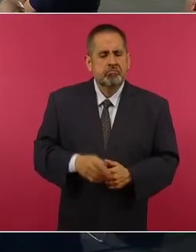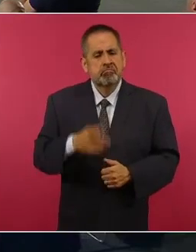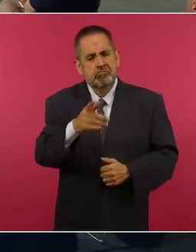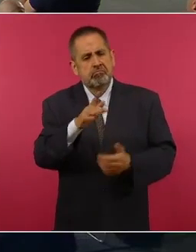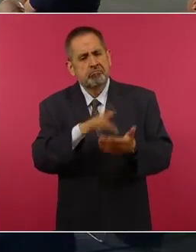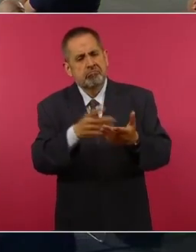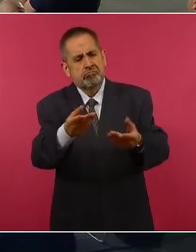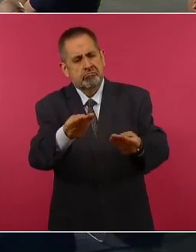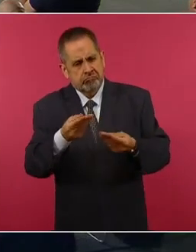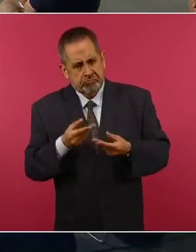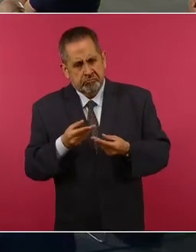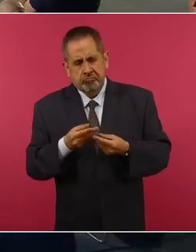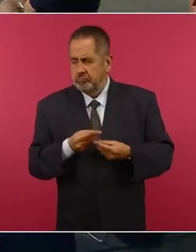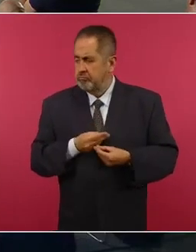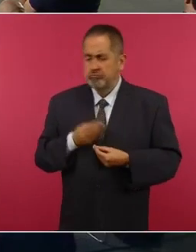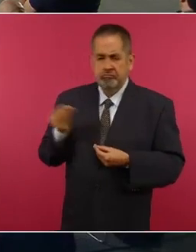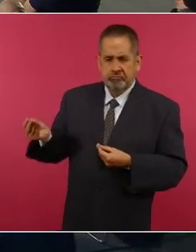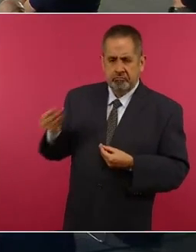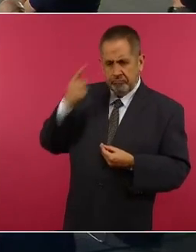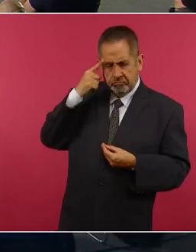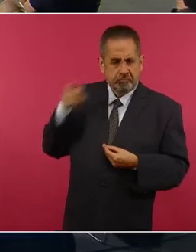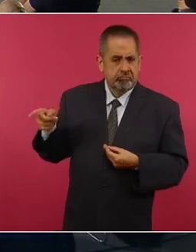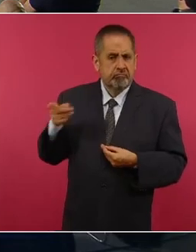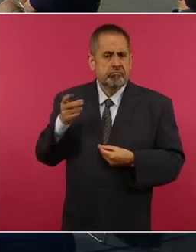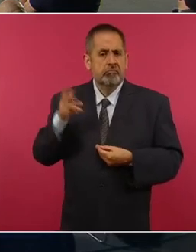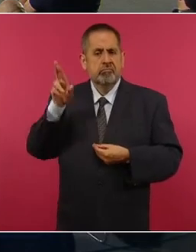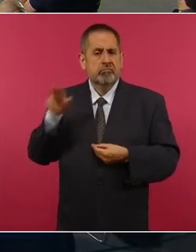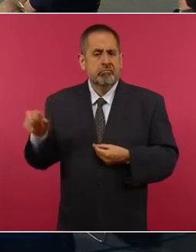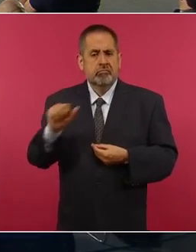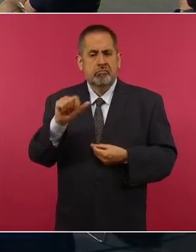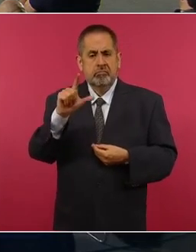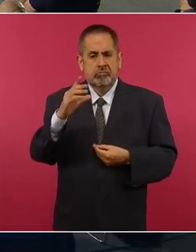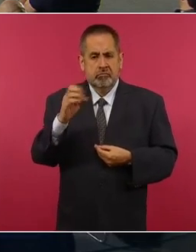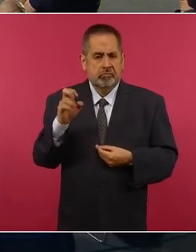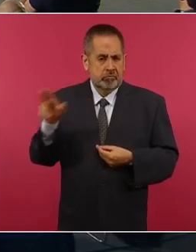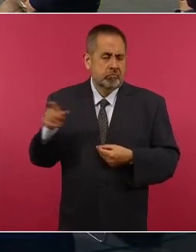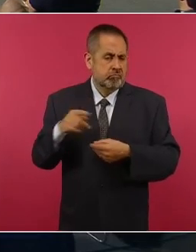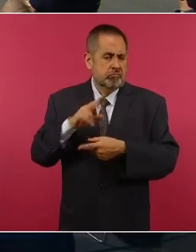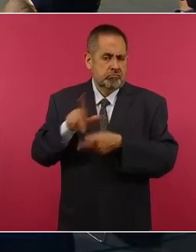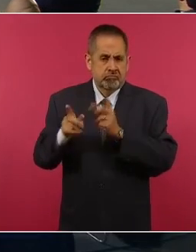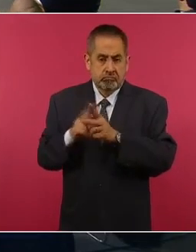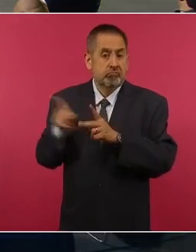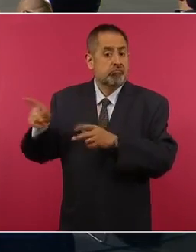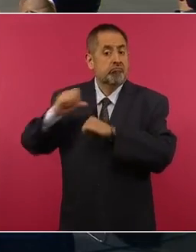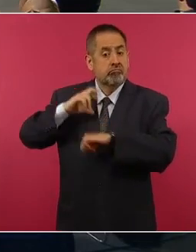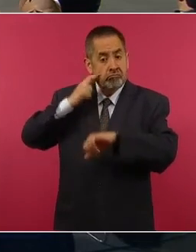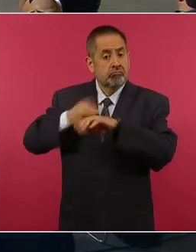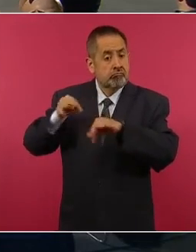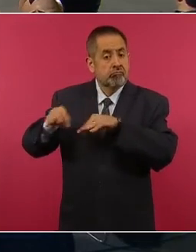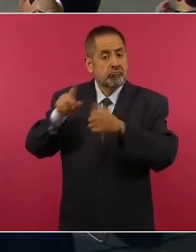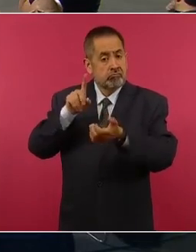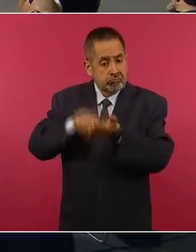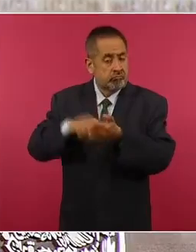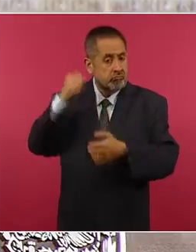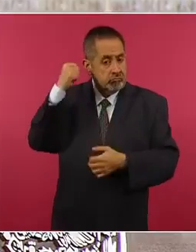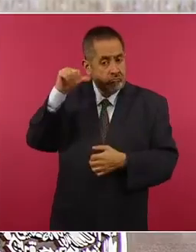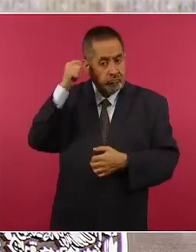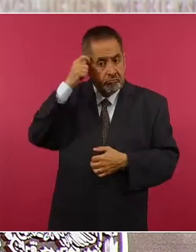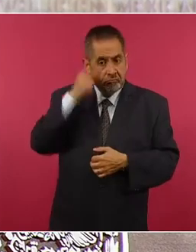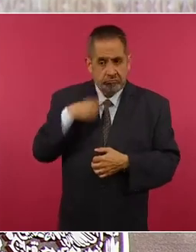denuncia. Información. Okay. Y aquí está el doctor Alcocer, que despacha en Guerrero. Y en